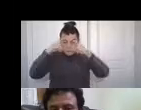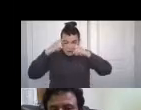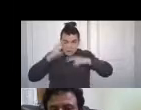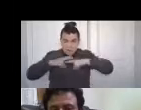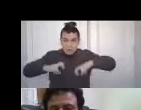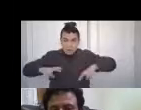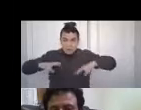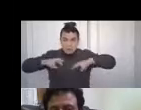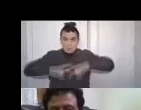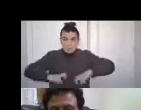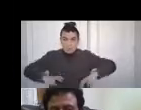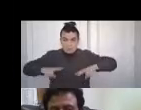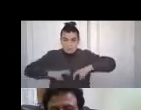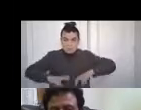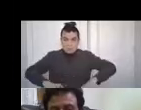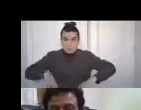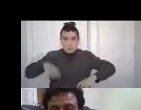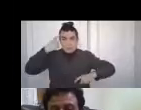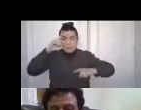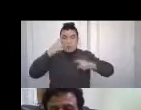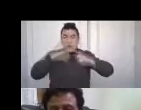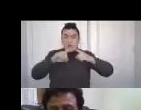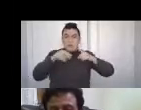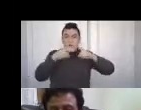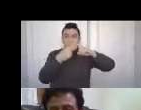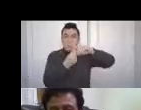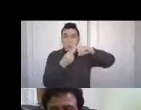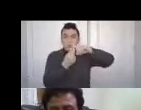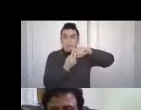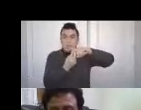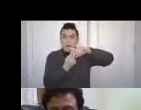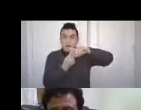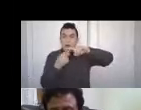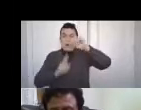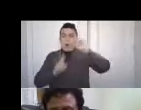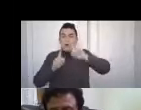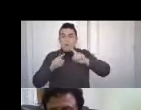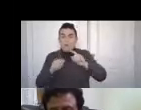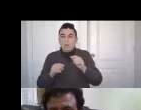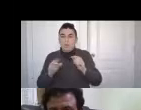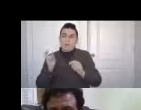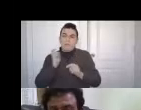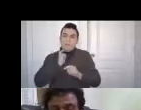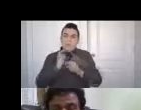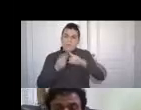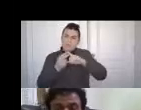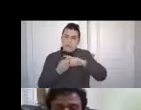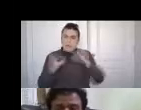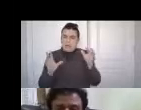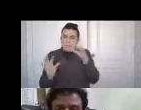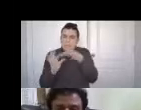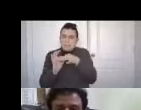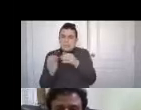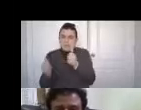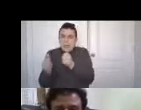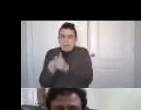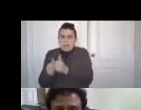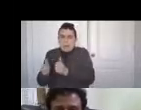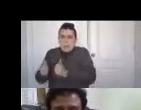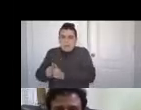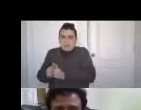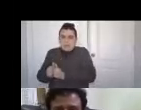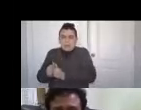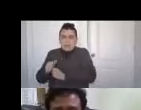intermediarios o murciélagos que están mucho más cercanos a este SARS-CoV-2. Por lo tanto, eso nos dice, ¿cierto?,